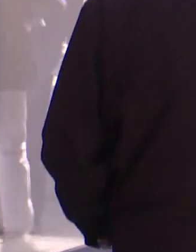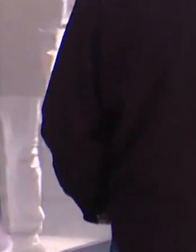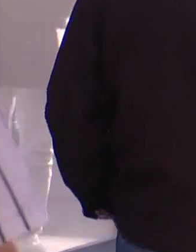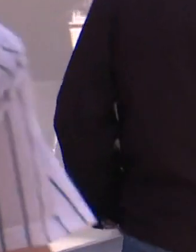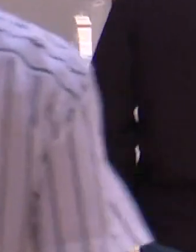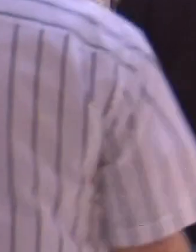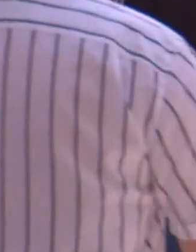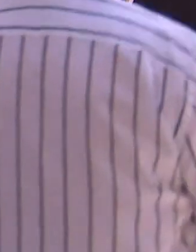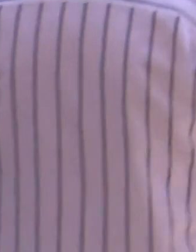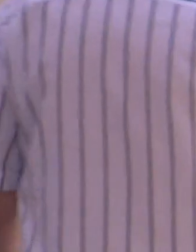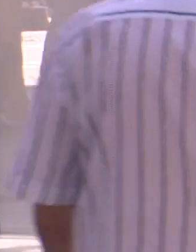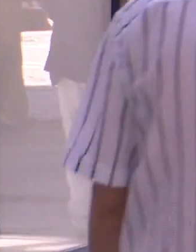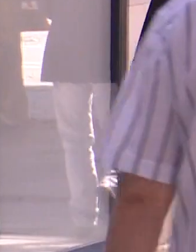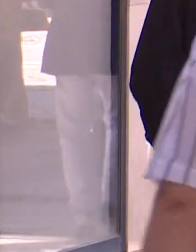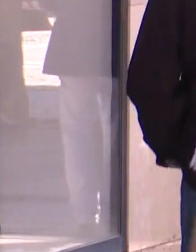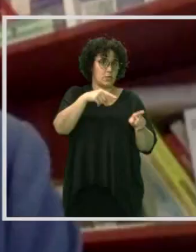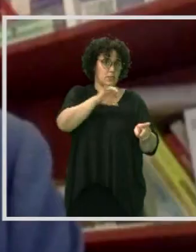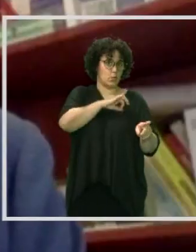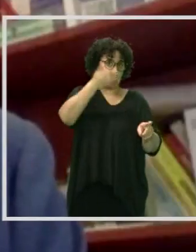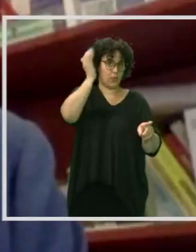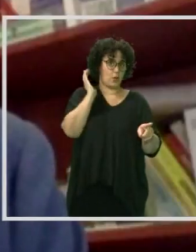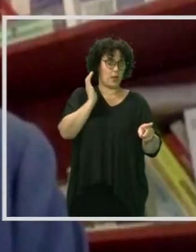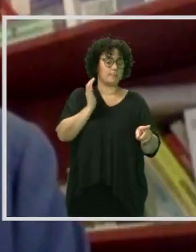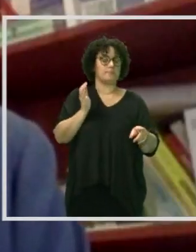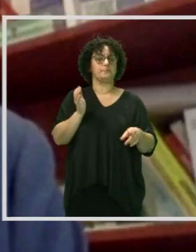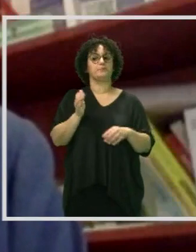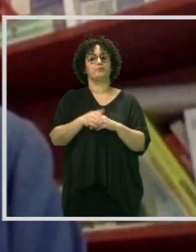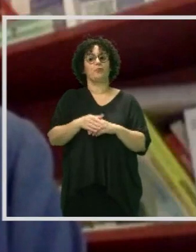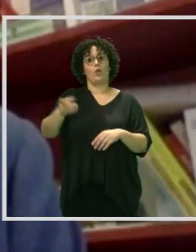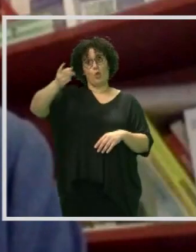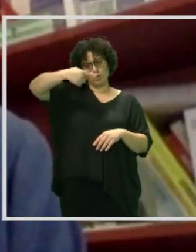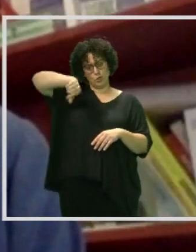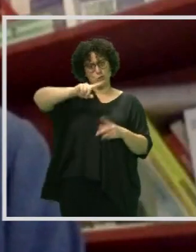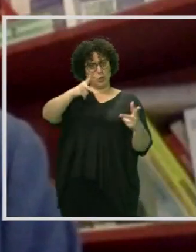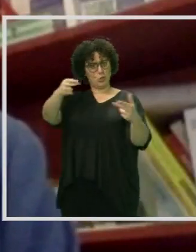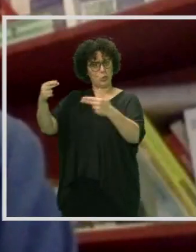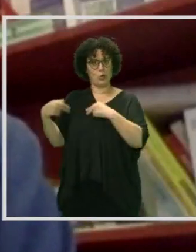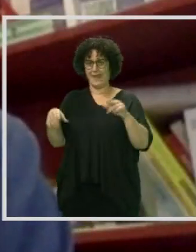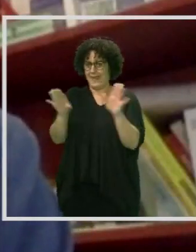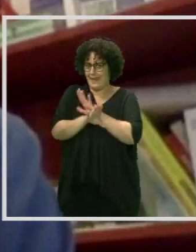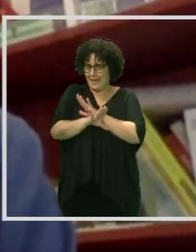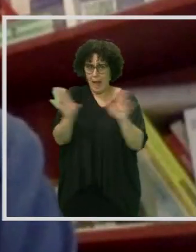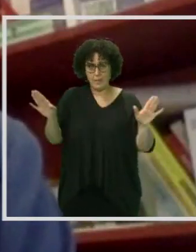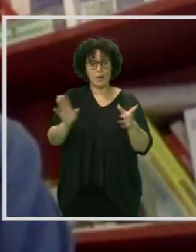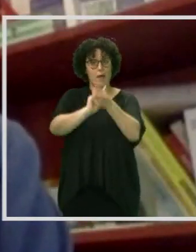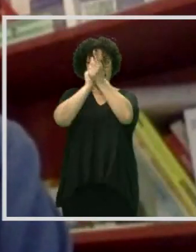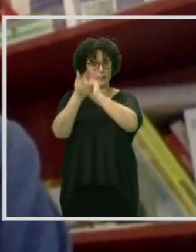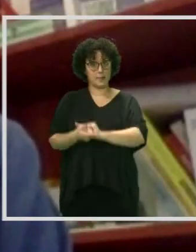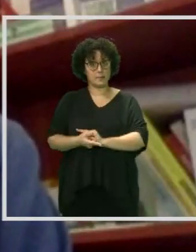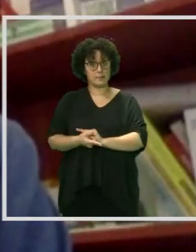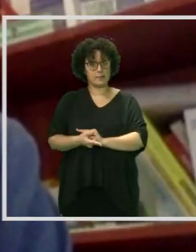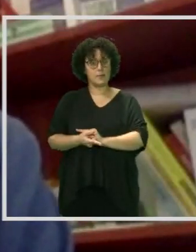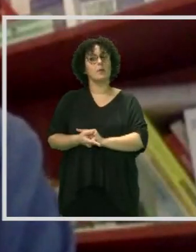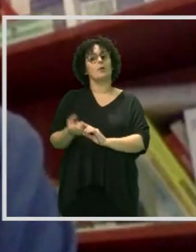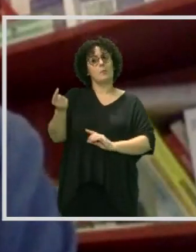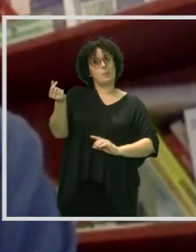distintos colectivos y sectores de la capital nosotros no hemos recortado absolutamente nada todo lo contrario hemos hemos